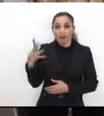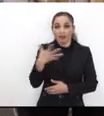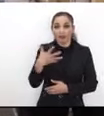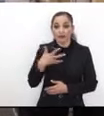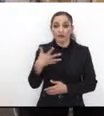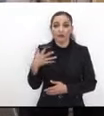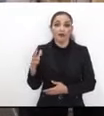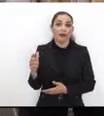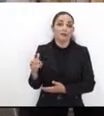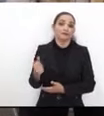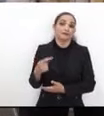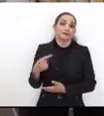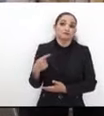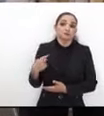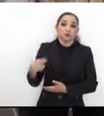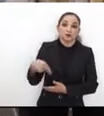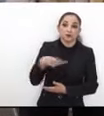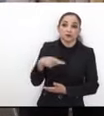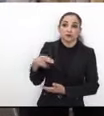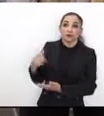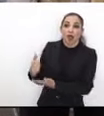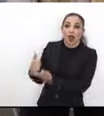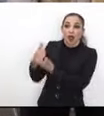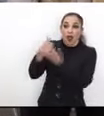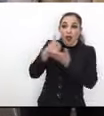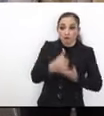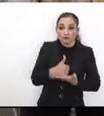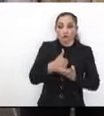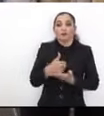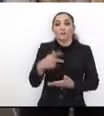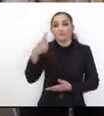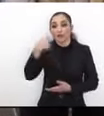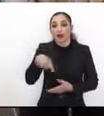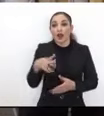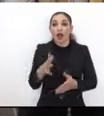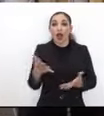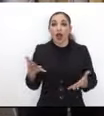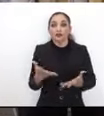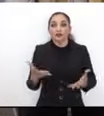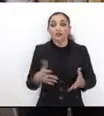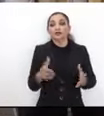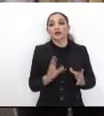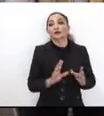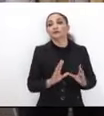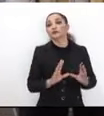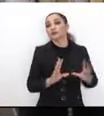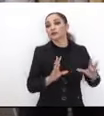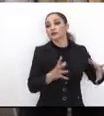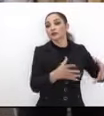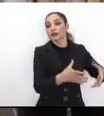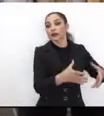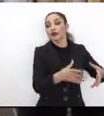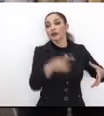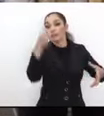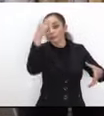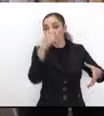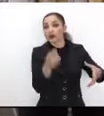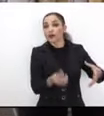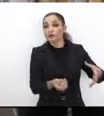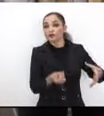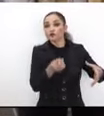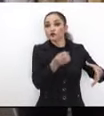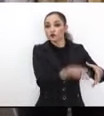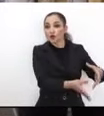la colaboración, el apoyo, incluso para esta unidad de aportarle a los trabajadores, a los